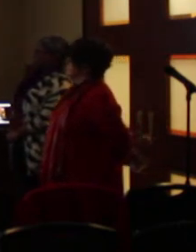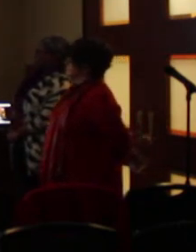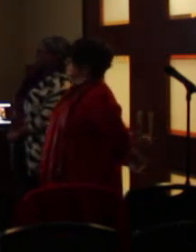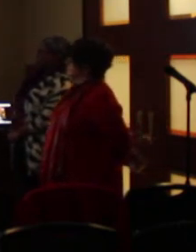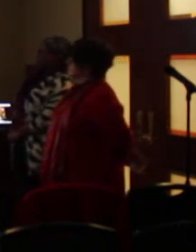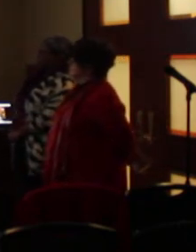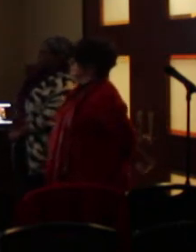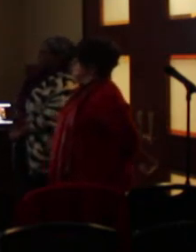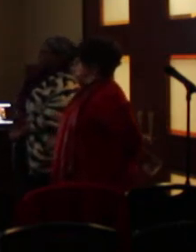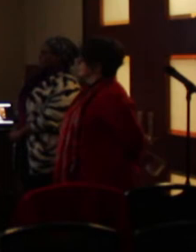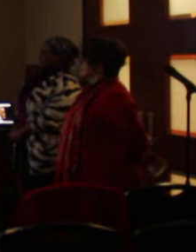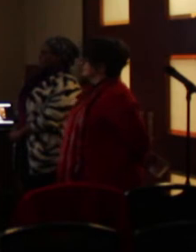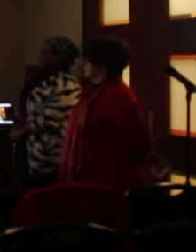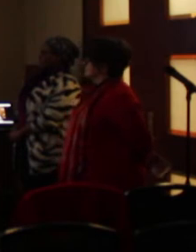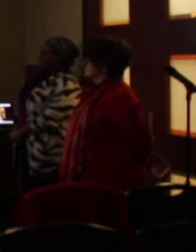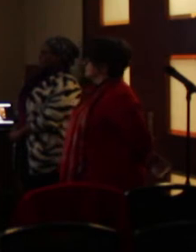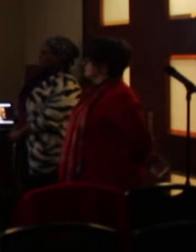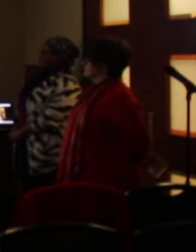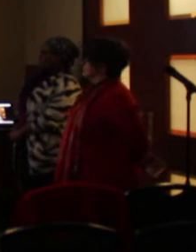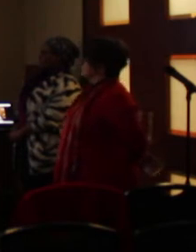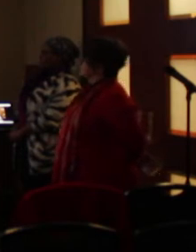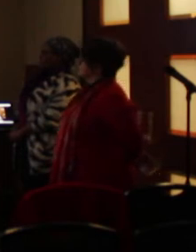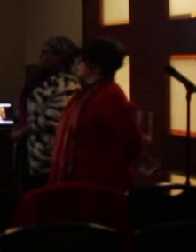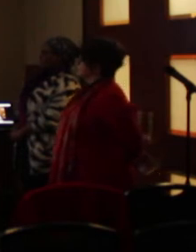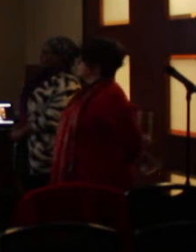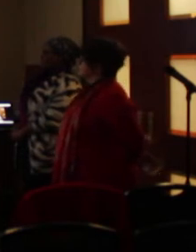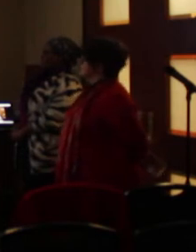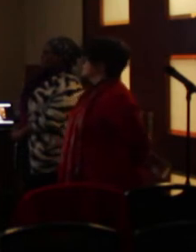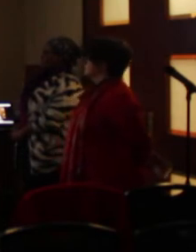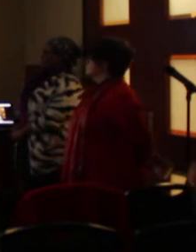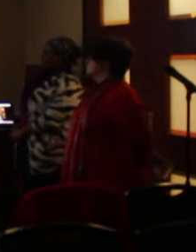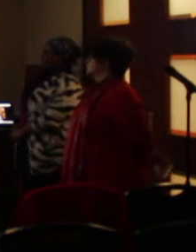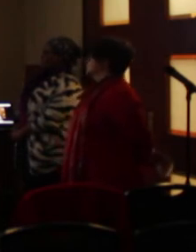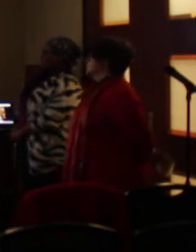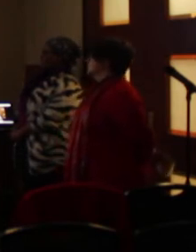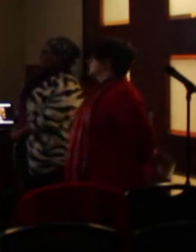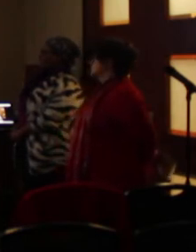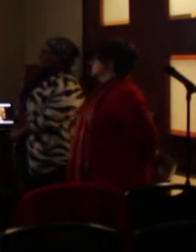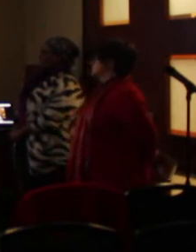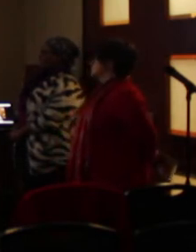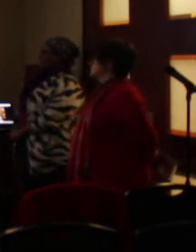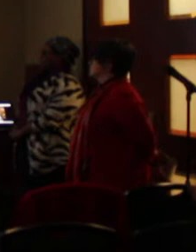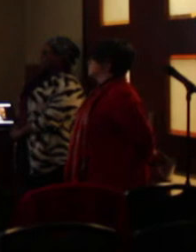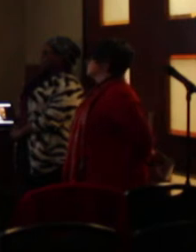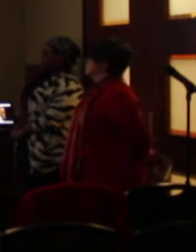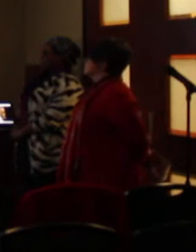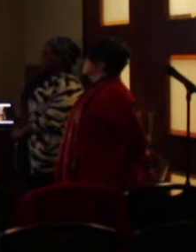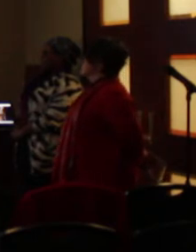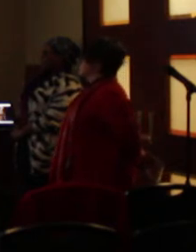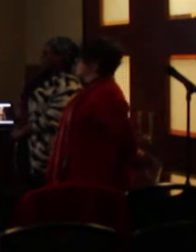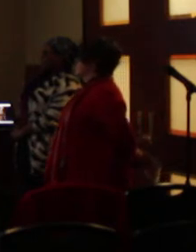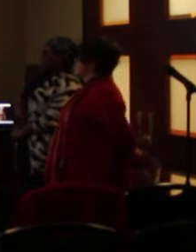esta manera, o que no se habían tratado algunos ni siquiera, y mucho más visto desde la óptica de una mujer negra. A partir